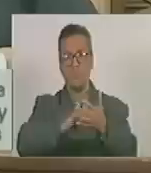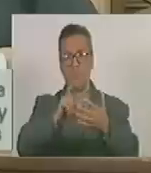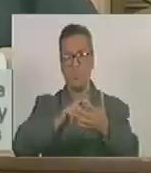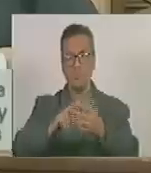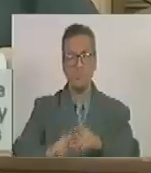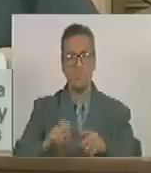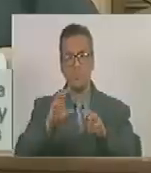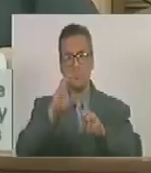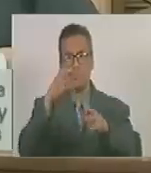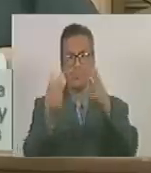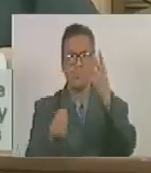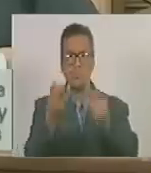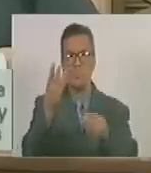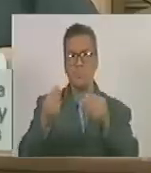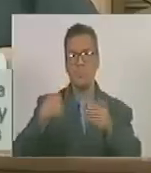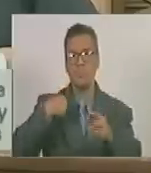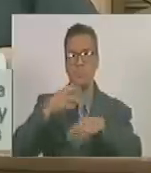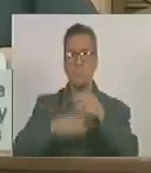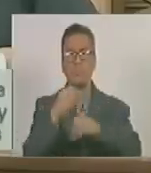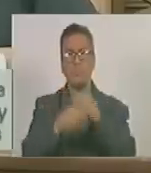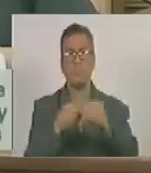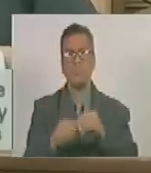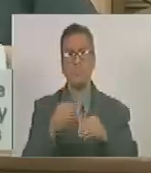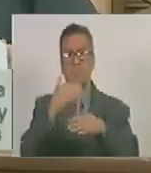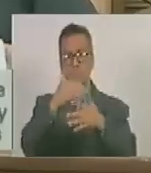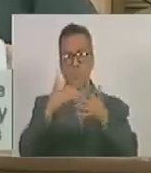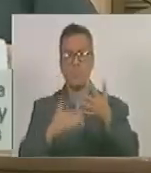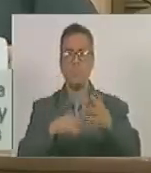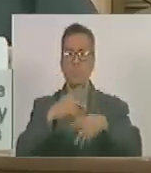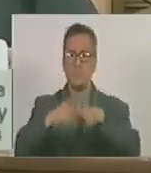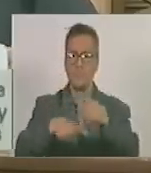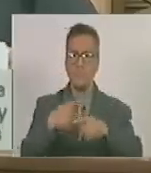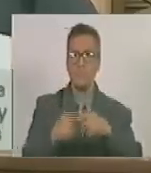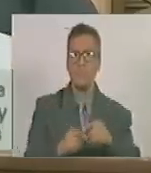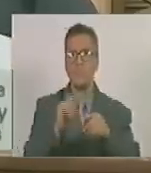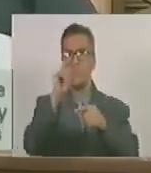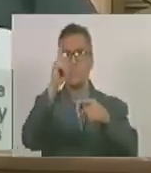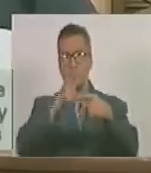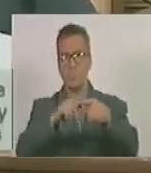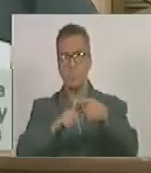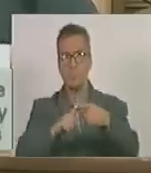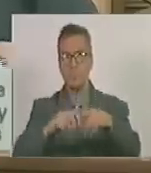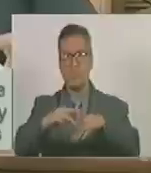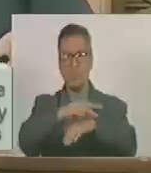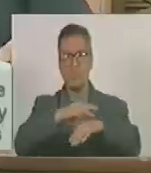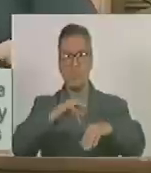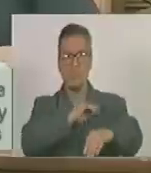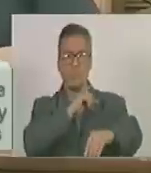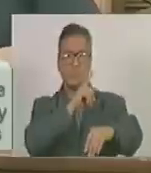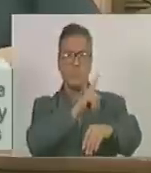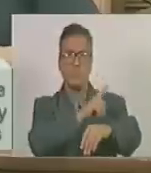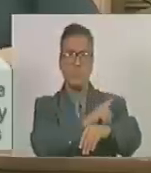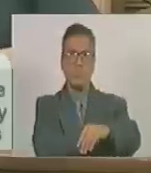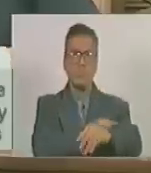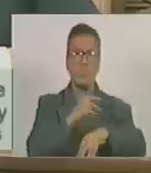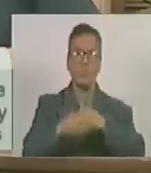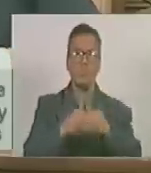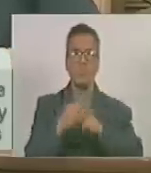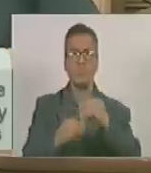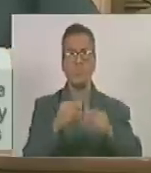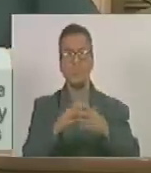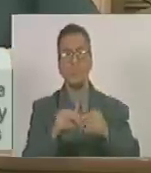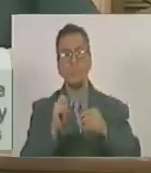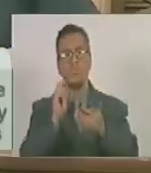consejos comunales se realizará conforme al siguiente procedimiento. 1. El Ministerio del Poder Popular, con competencia en